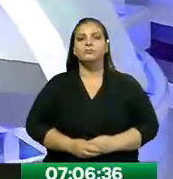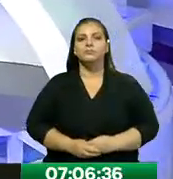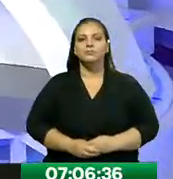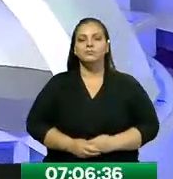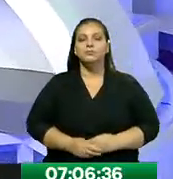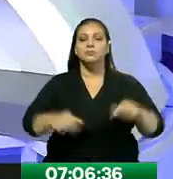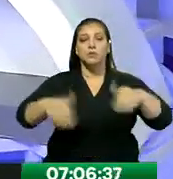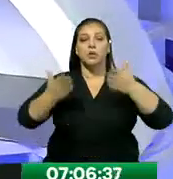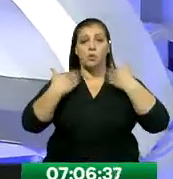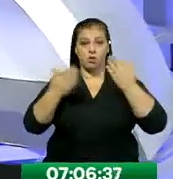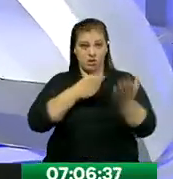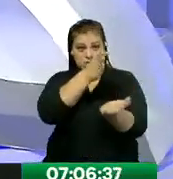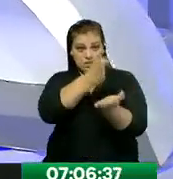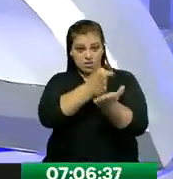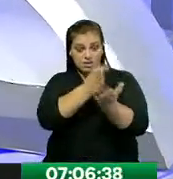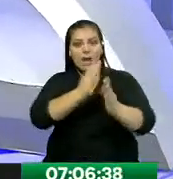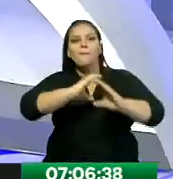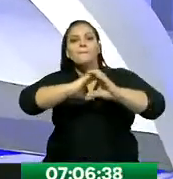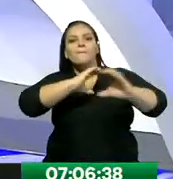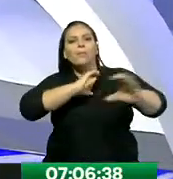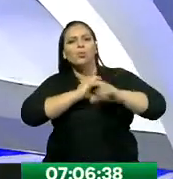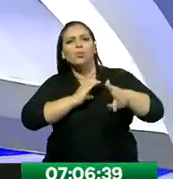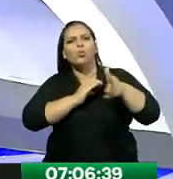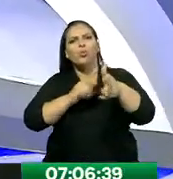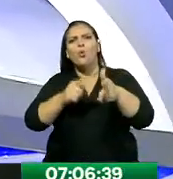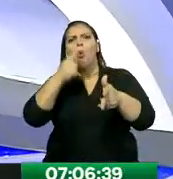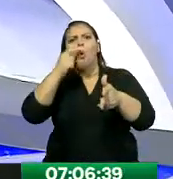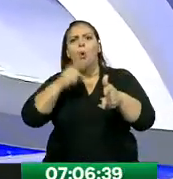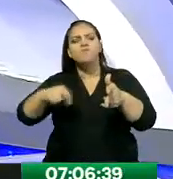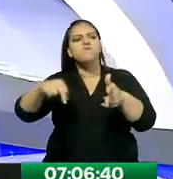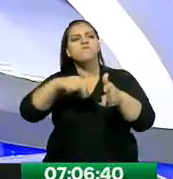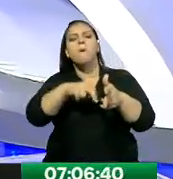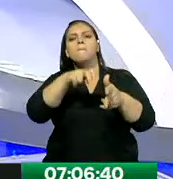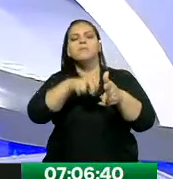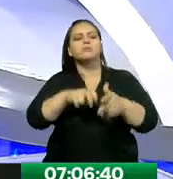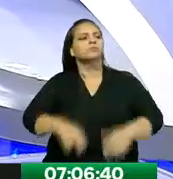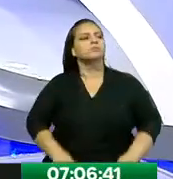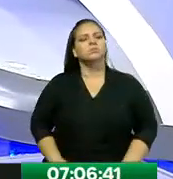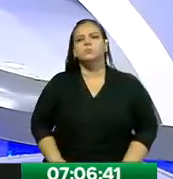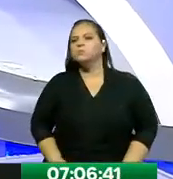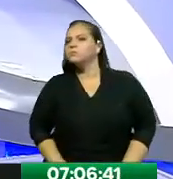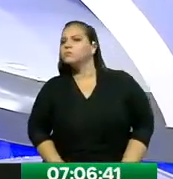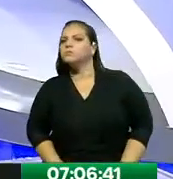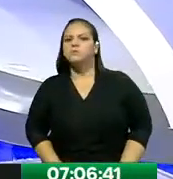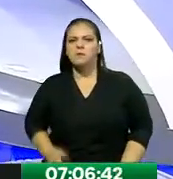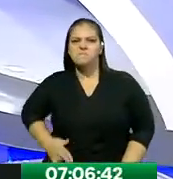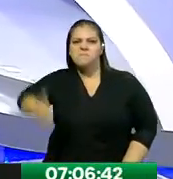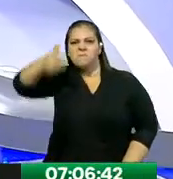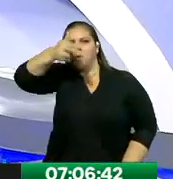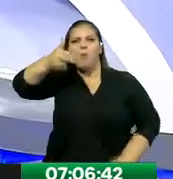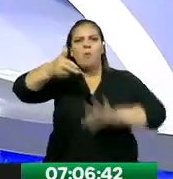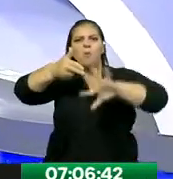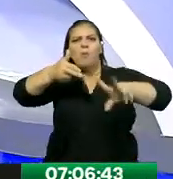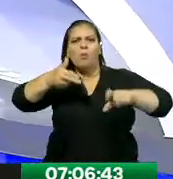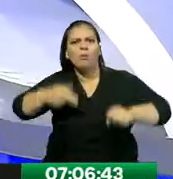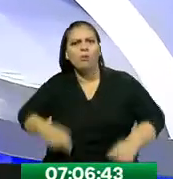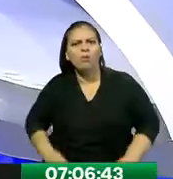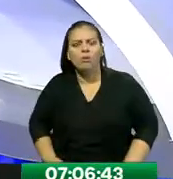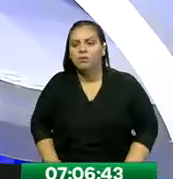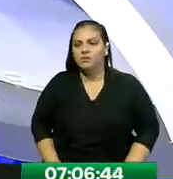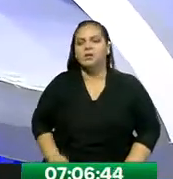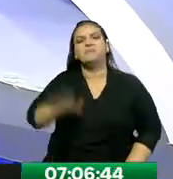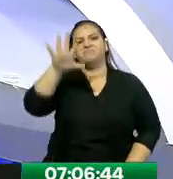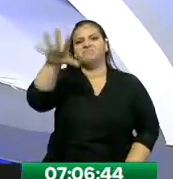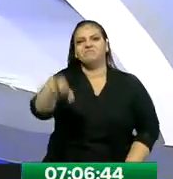capturan a un supuesto delincuente en un bus que se encontraba en el interior de la terminal terrestre de Guayaquil. El